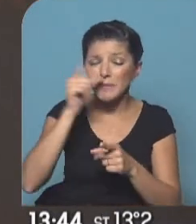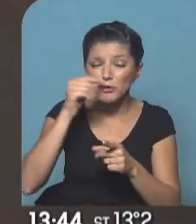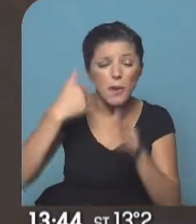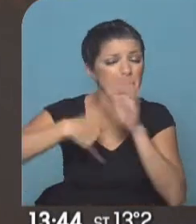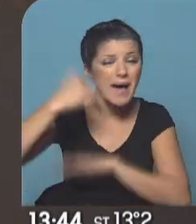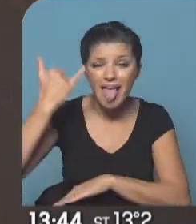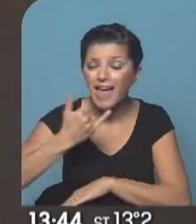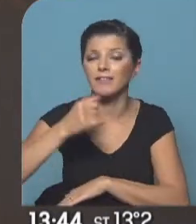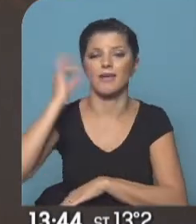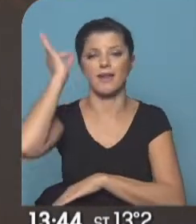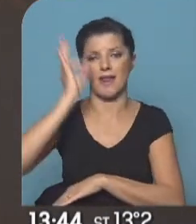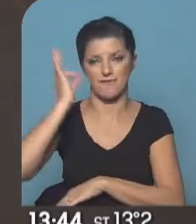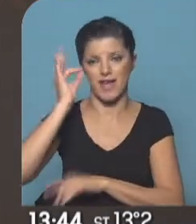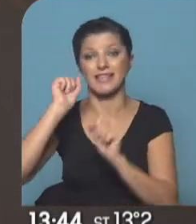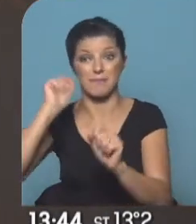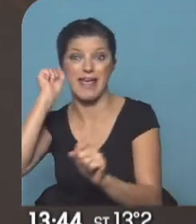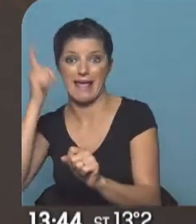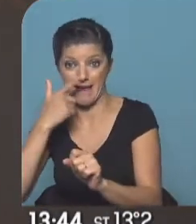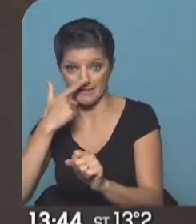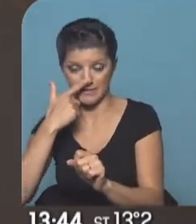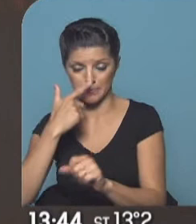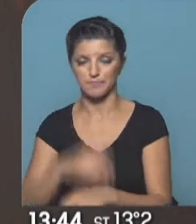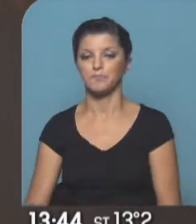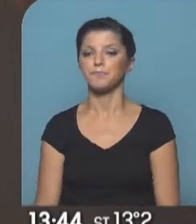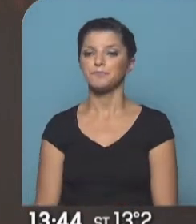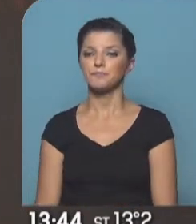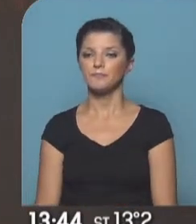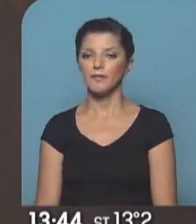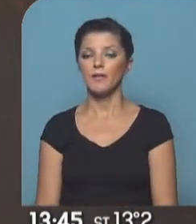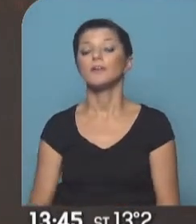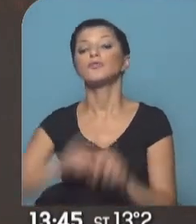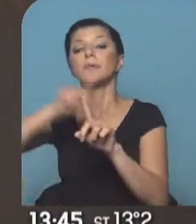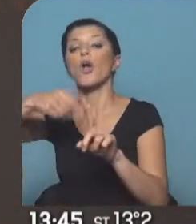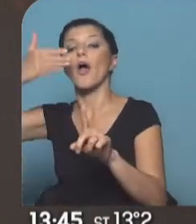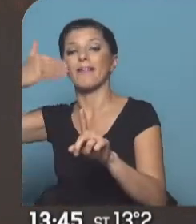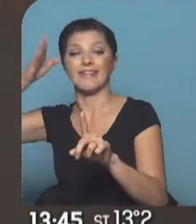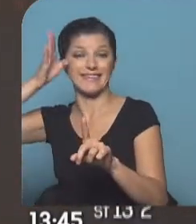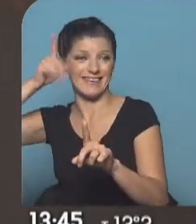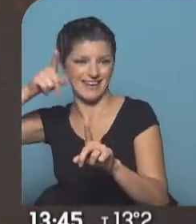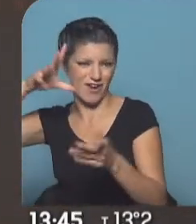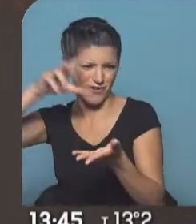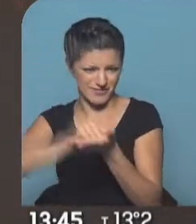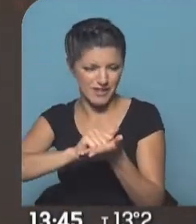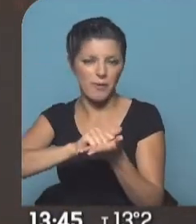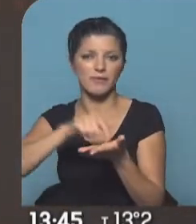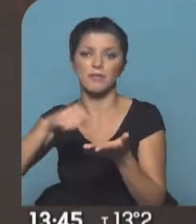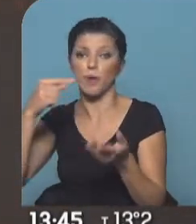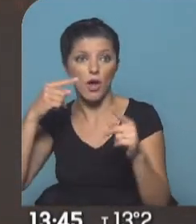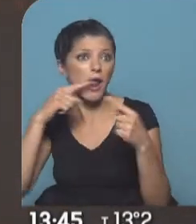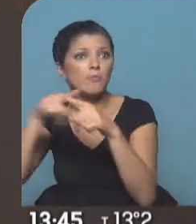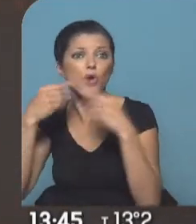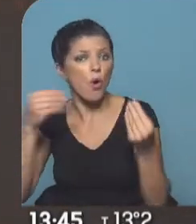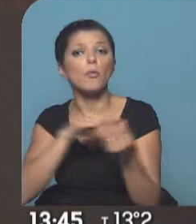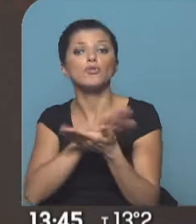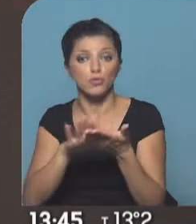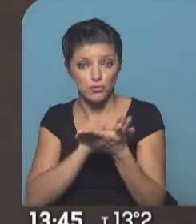que también son importantes. Y ahí viene la discusión con el antiguo colonizador, es decir, con Italia. ¿Cómo resolvemos esto? Bueno, ¿cómo